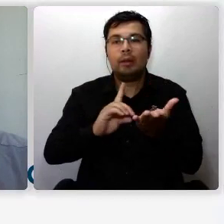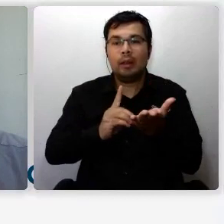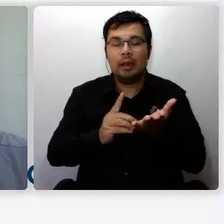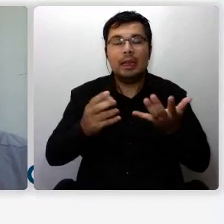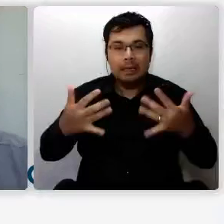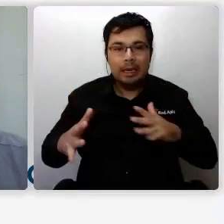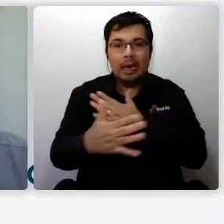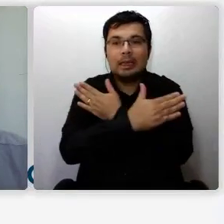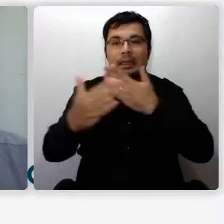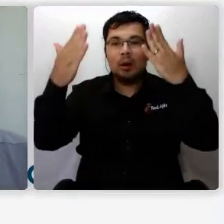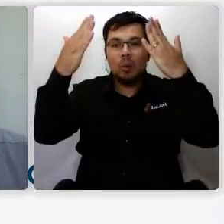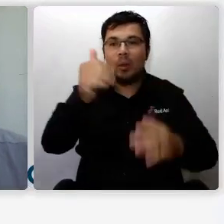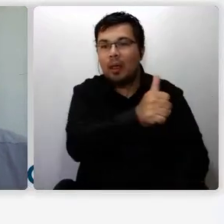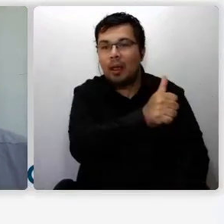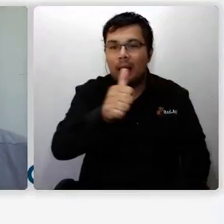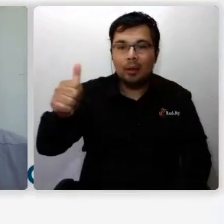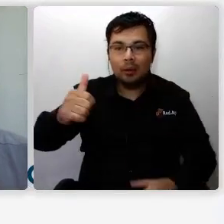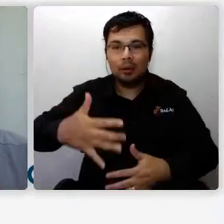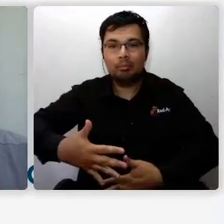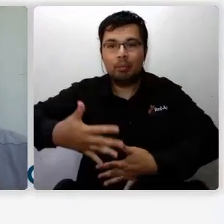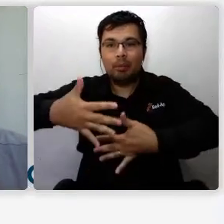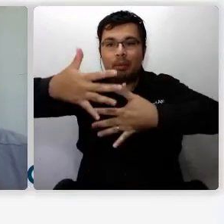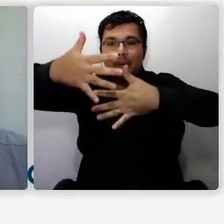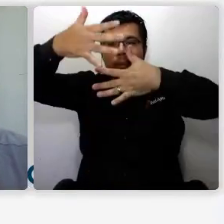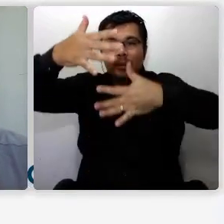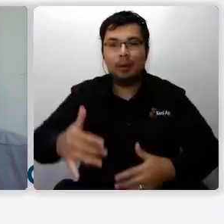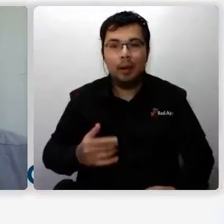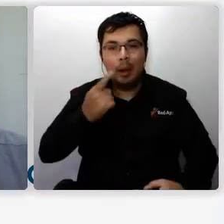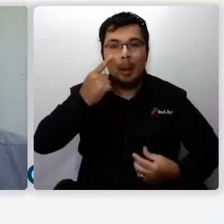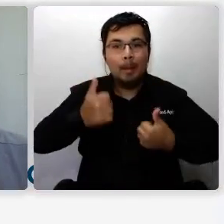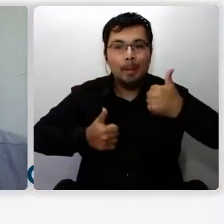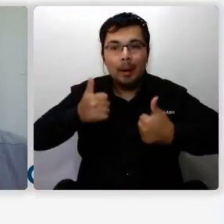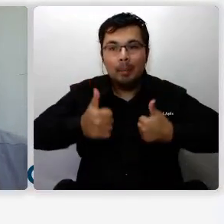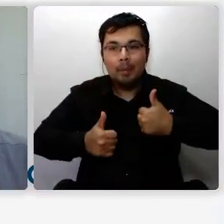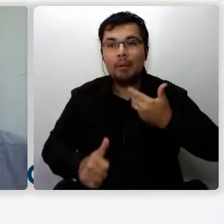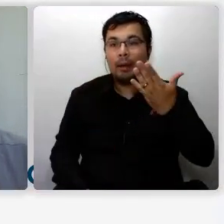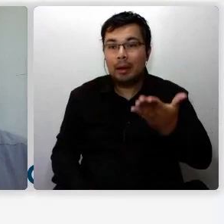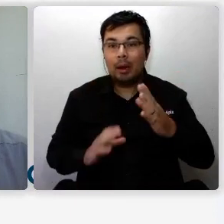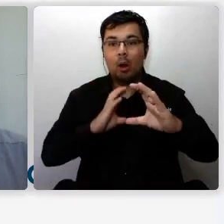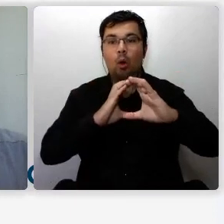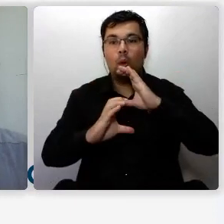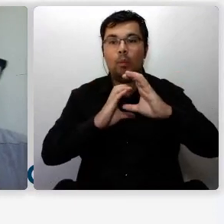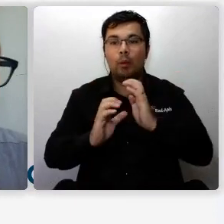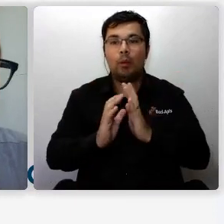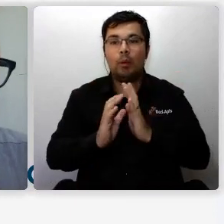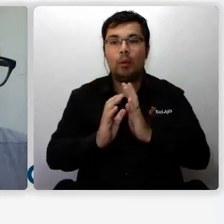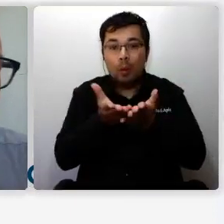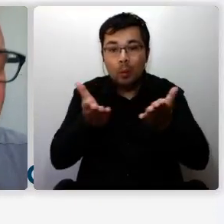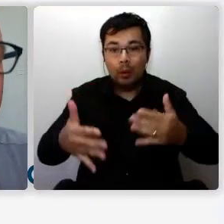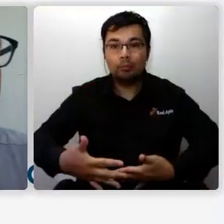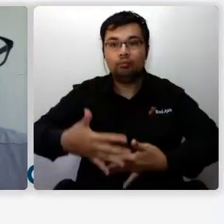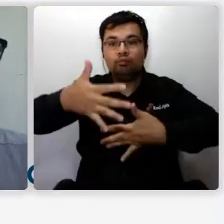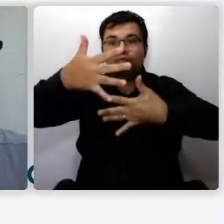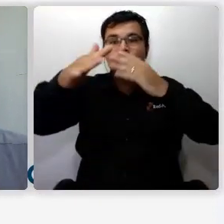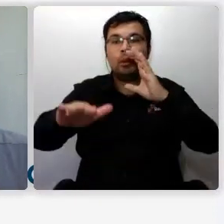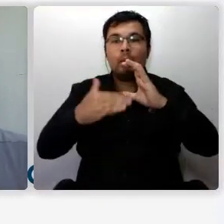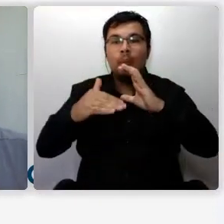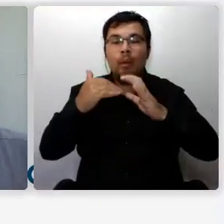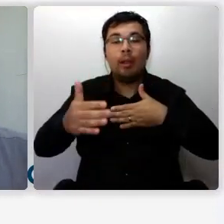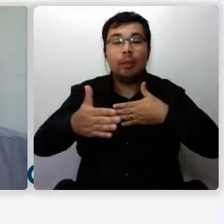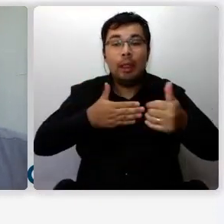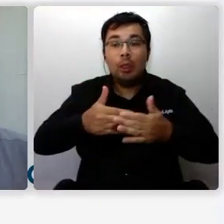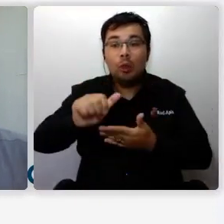nos van saludando a través del chat para que vayamos probando que será el medio de comunicación. Vayan escribiéndonos, vayan comentándonos de dónde se están inscribiendo,